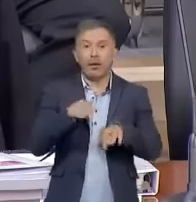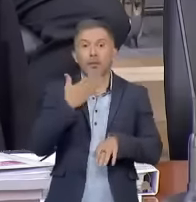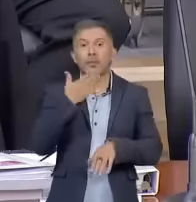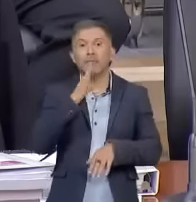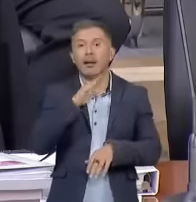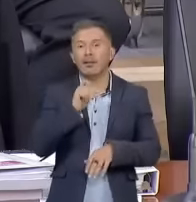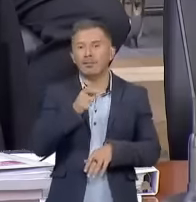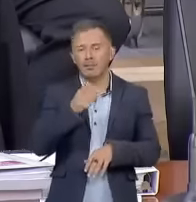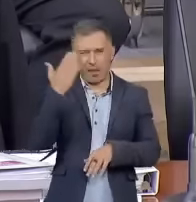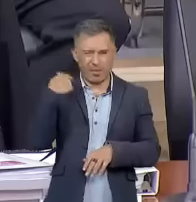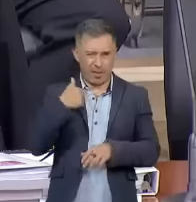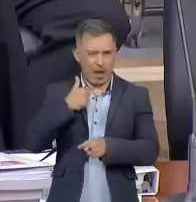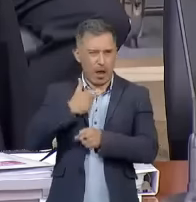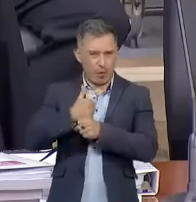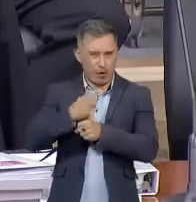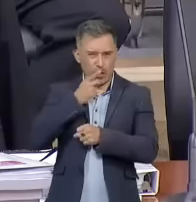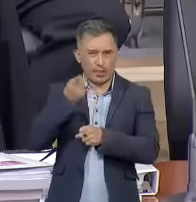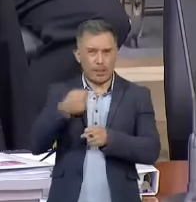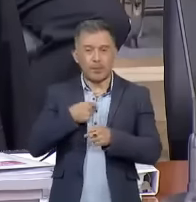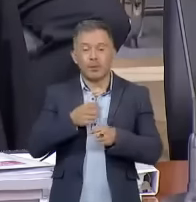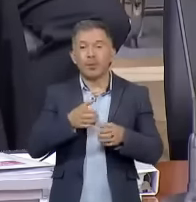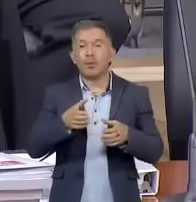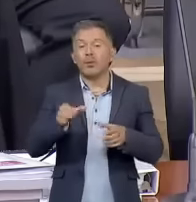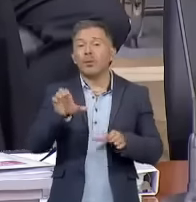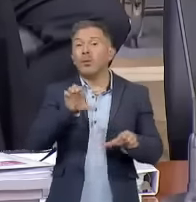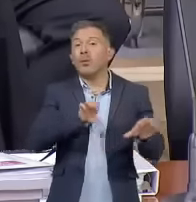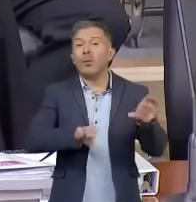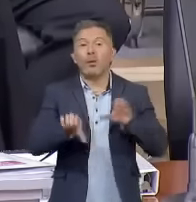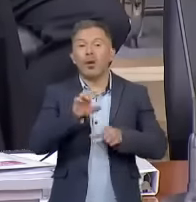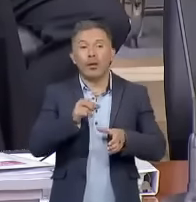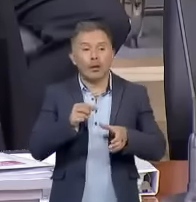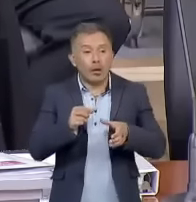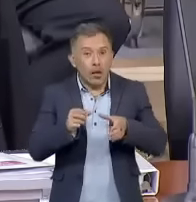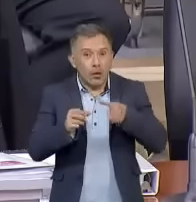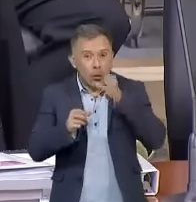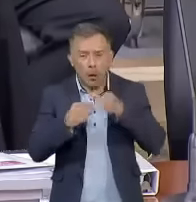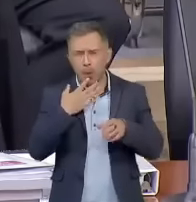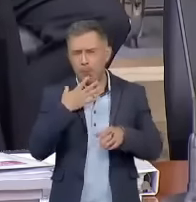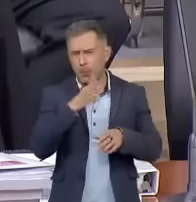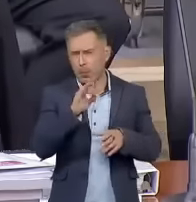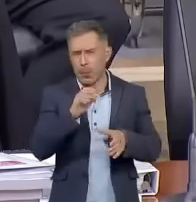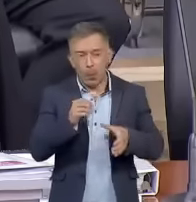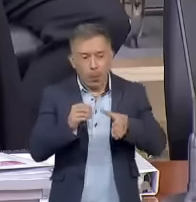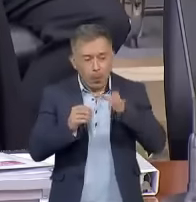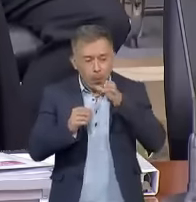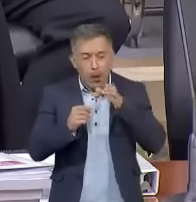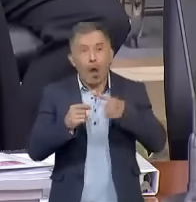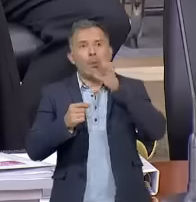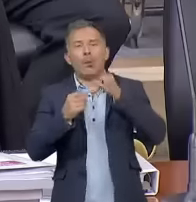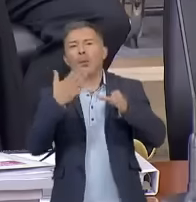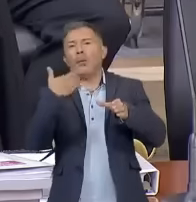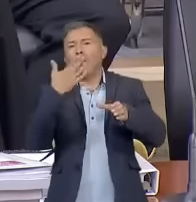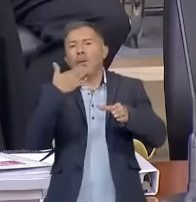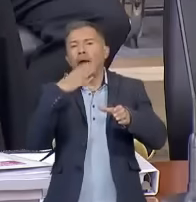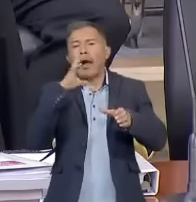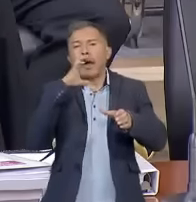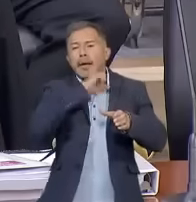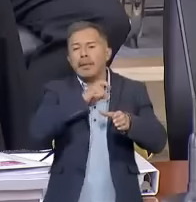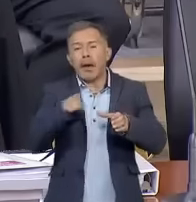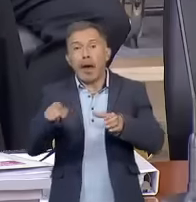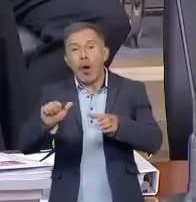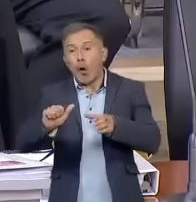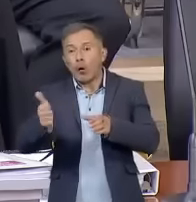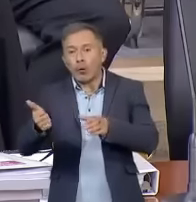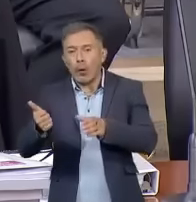decía mi abuela el que con atole se quema hasta el coco que le sopla hemos vivido nosotros nuestro movimiento moderacion